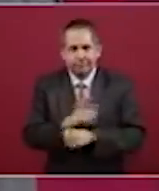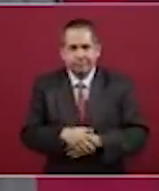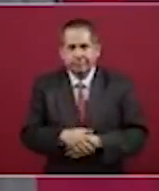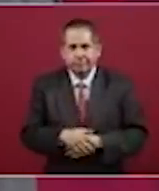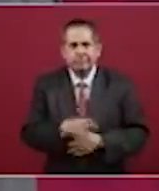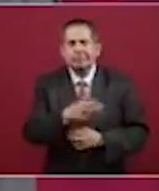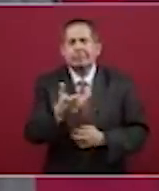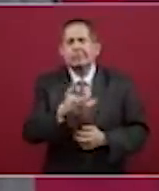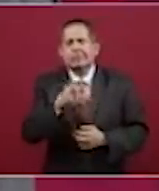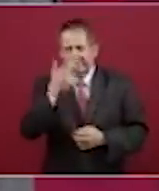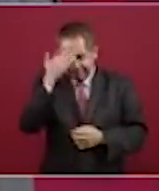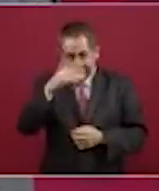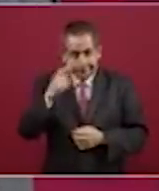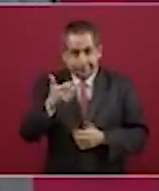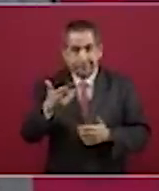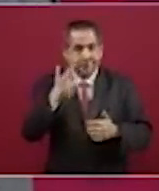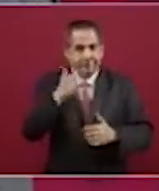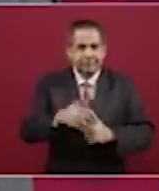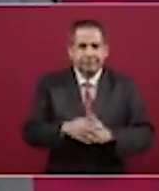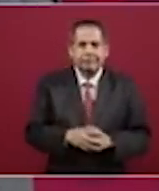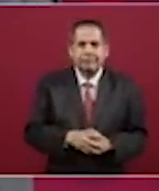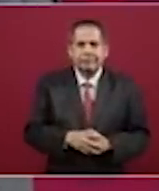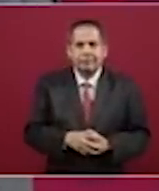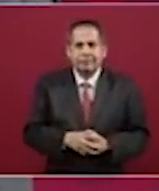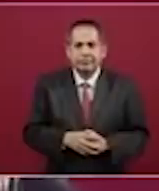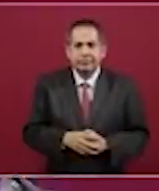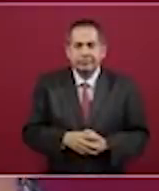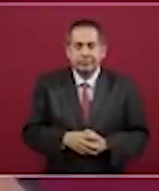¿Saben qué hacían a veces?